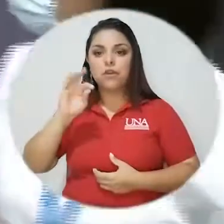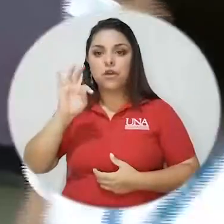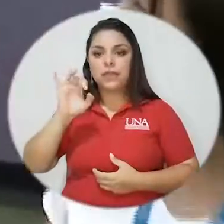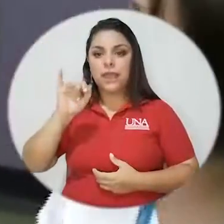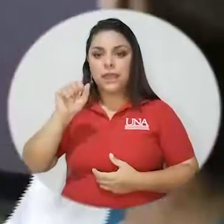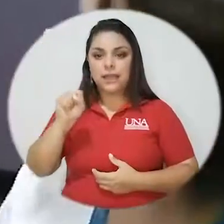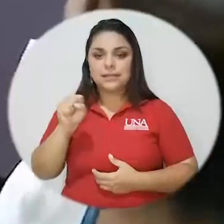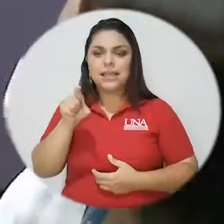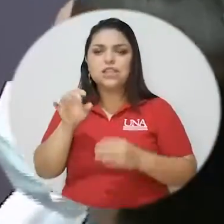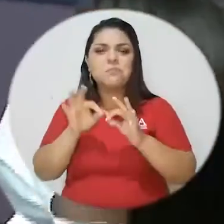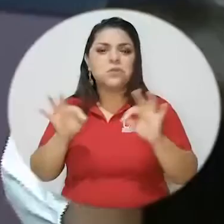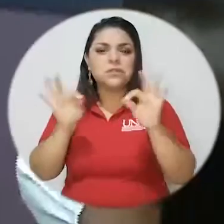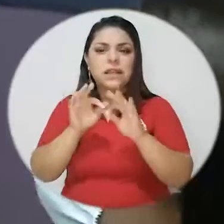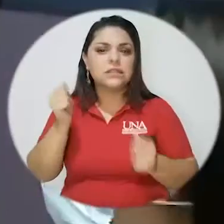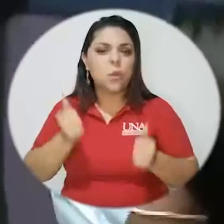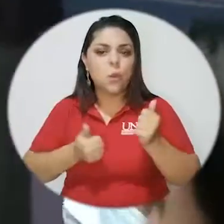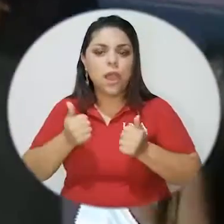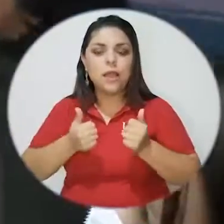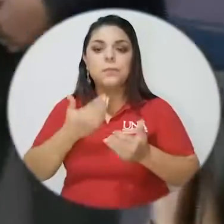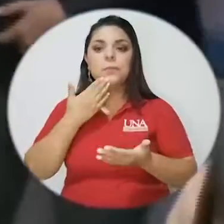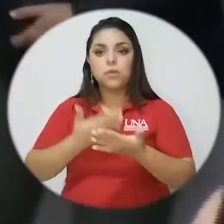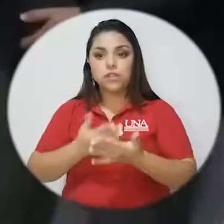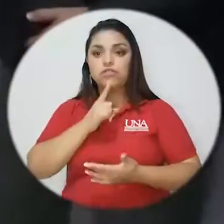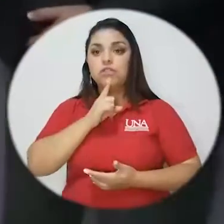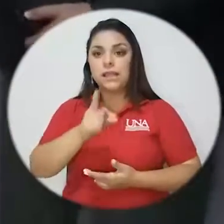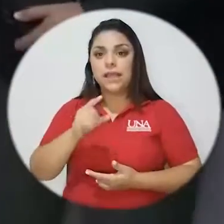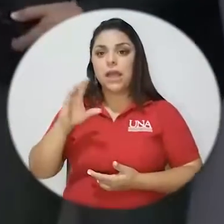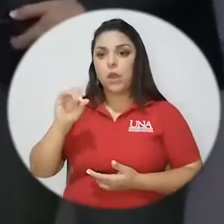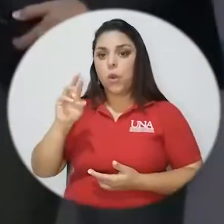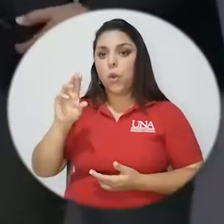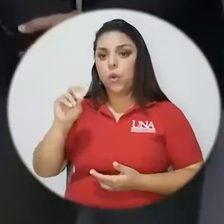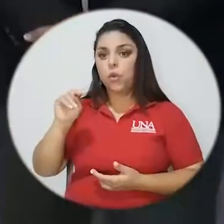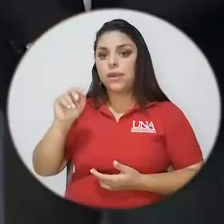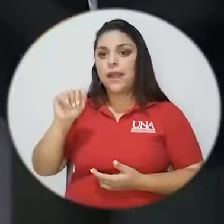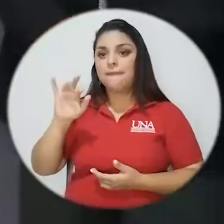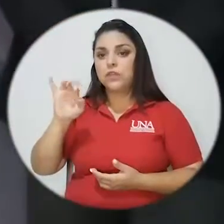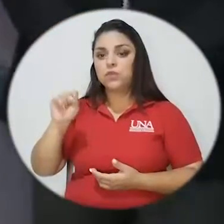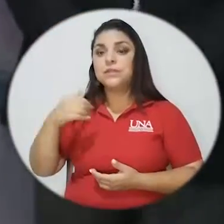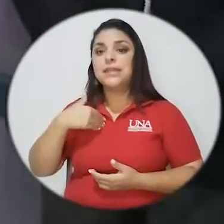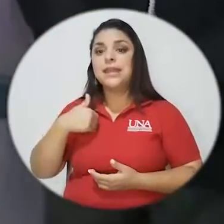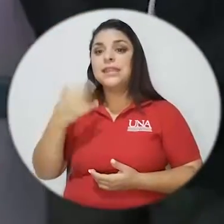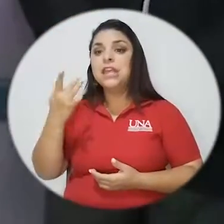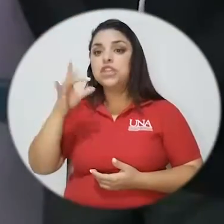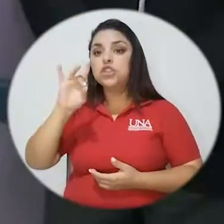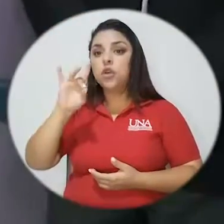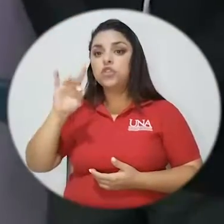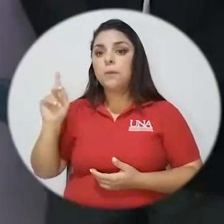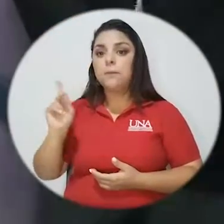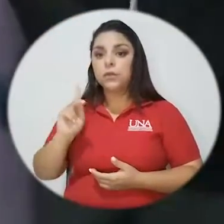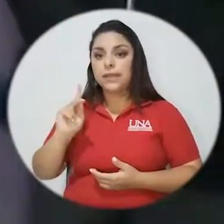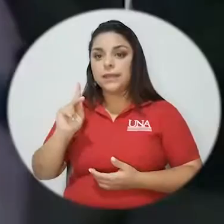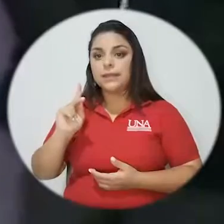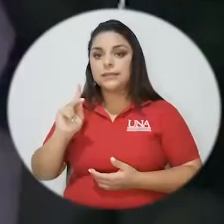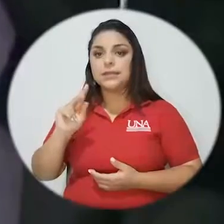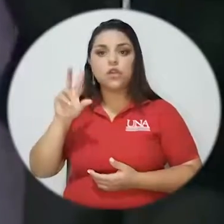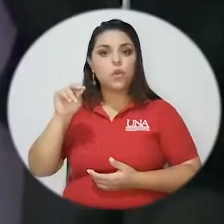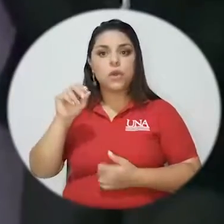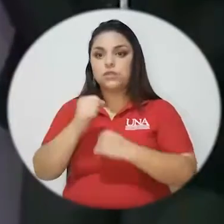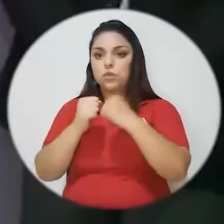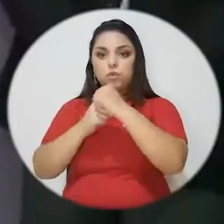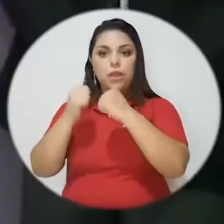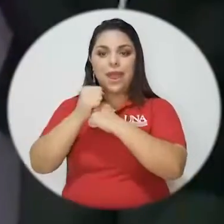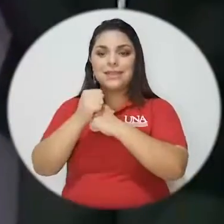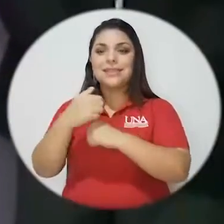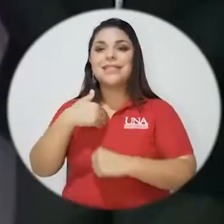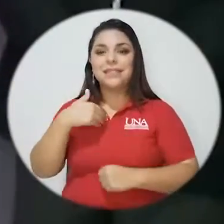¿Cuáles son importantes? Bueno, en realidad el coronavirus tiene 18 proteínas no estructurales, por